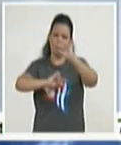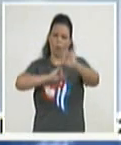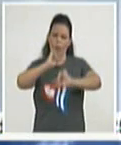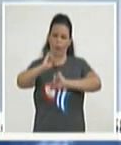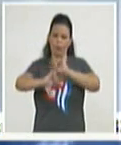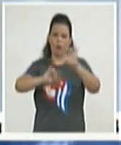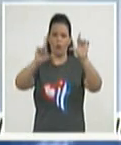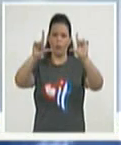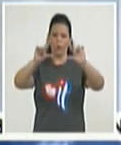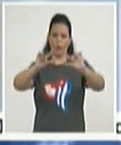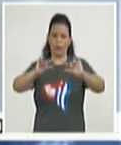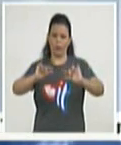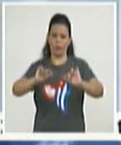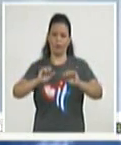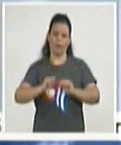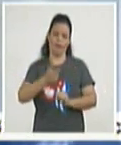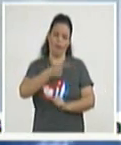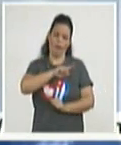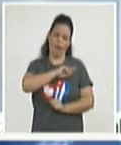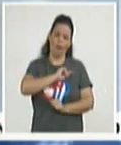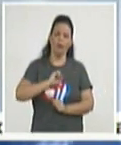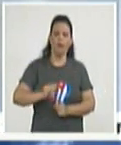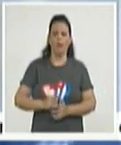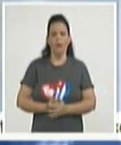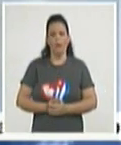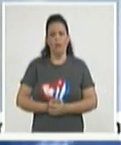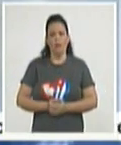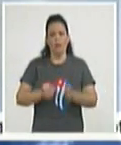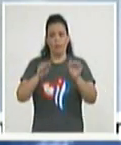estos últimos 2 días. Y de ellos,